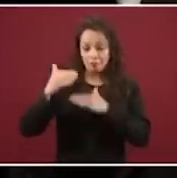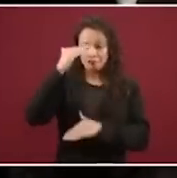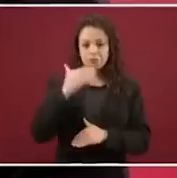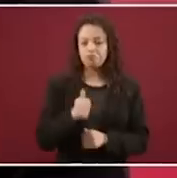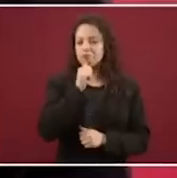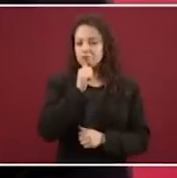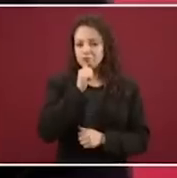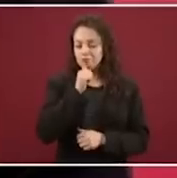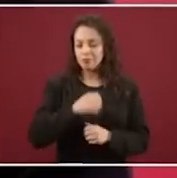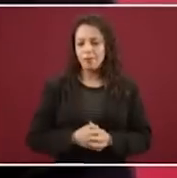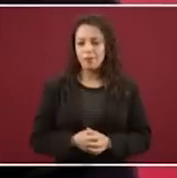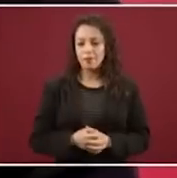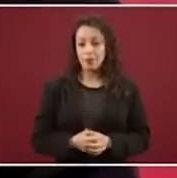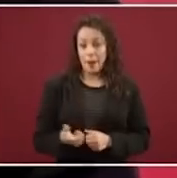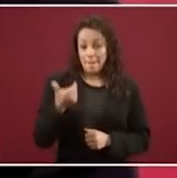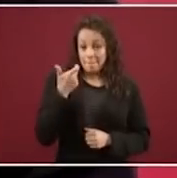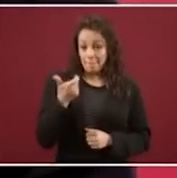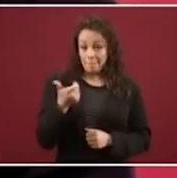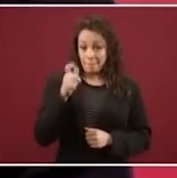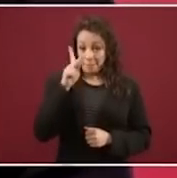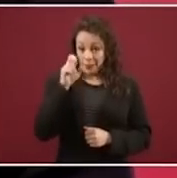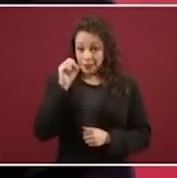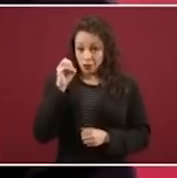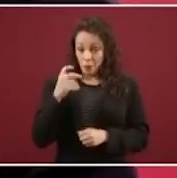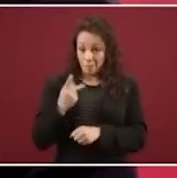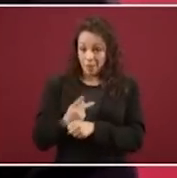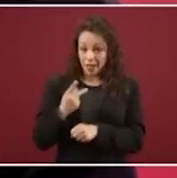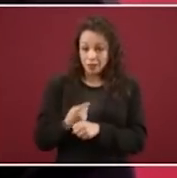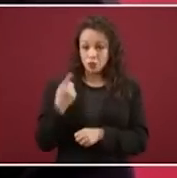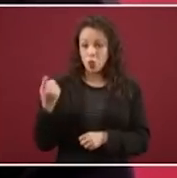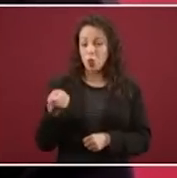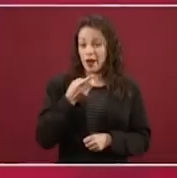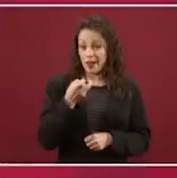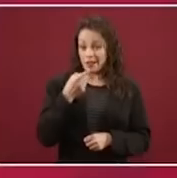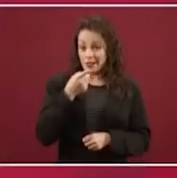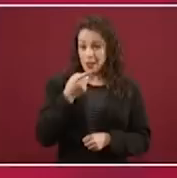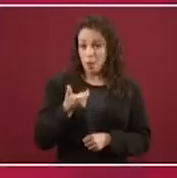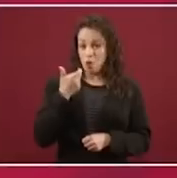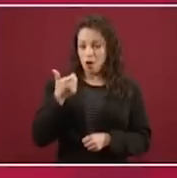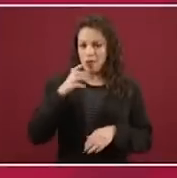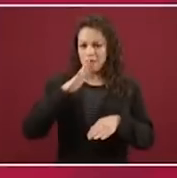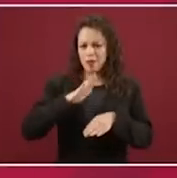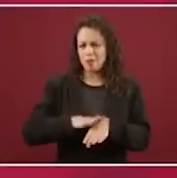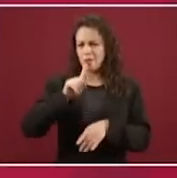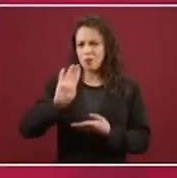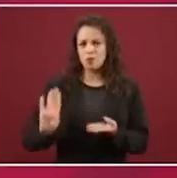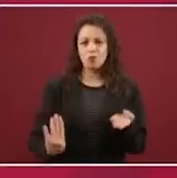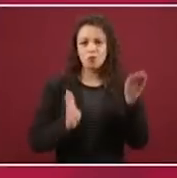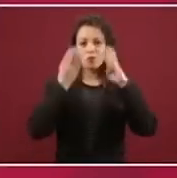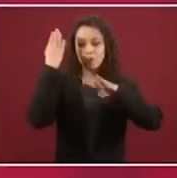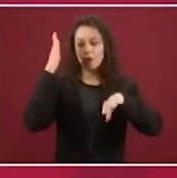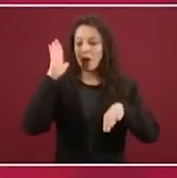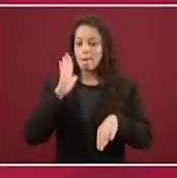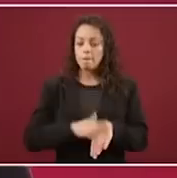peso es la moneda en el mundo que más se ha